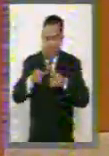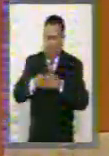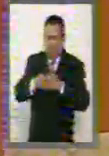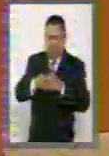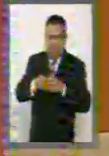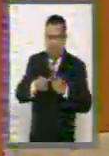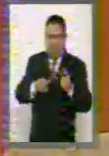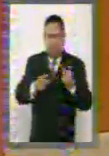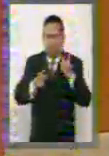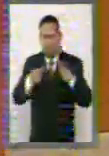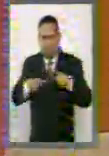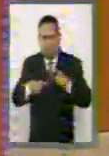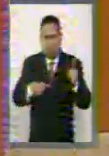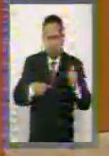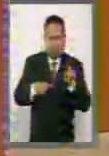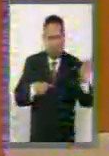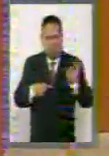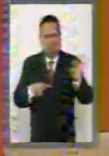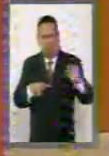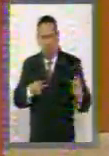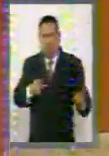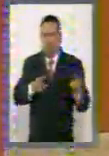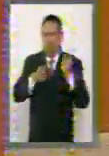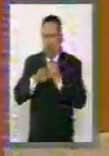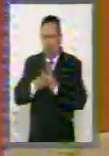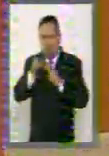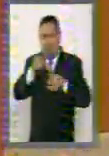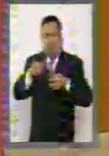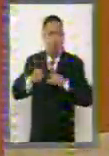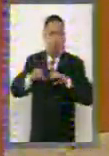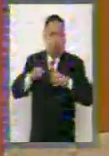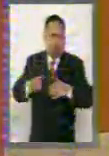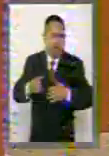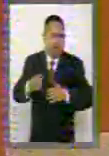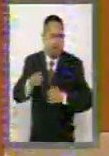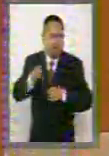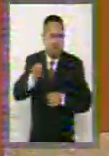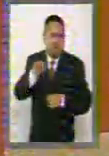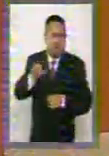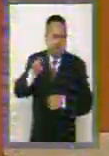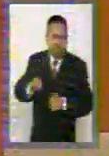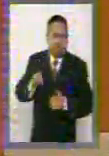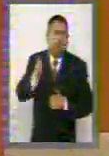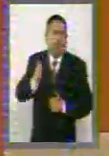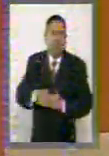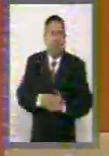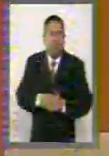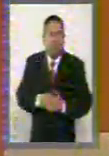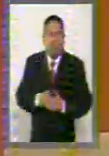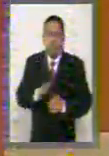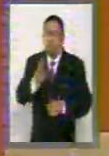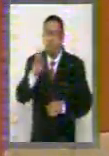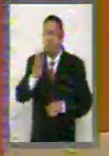estas dos personas que irán a la Corte, es